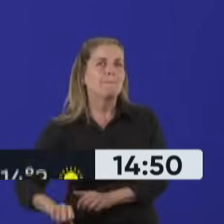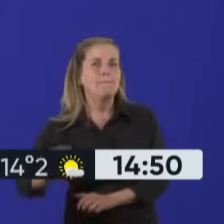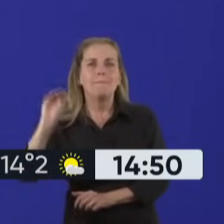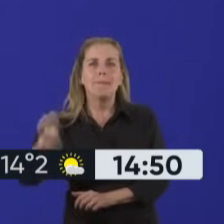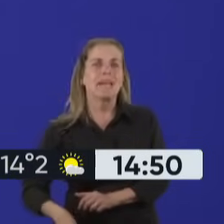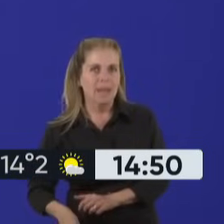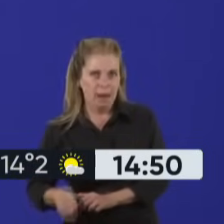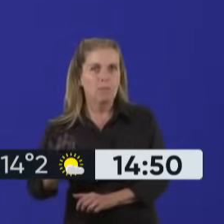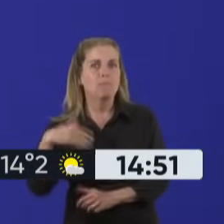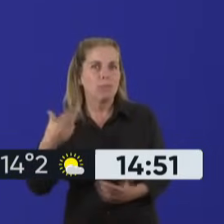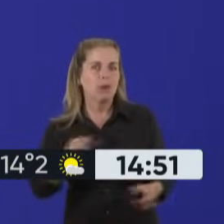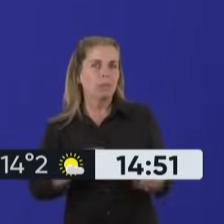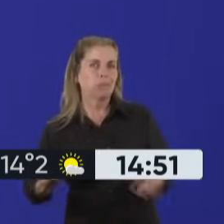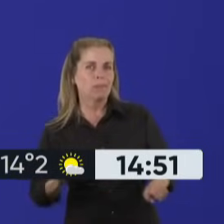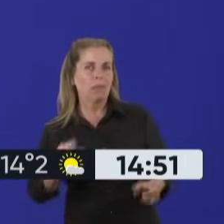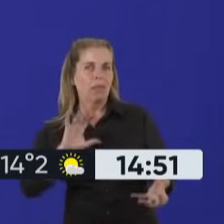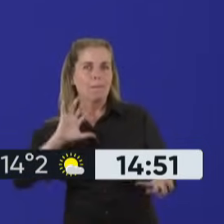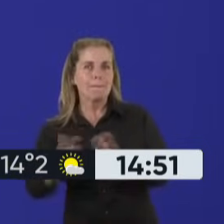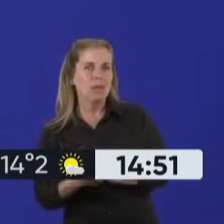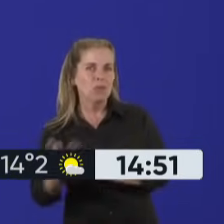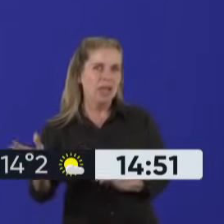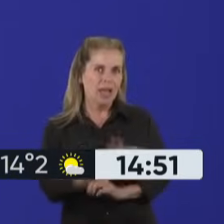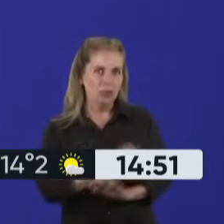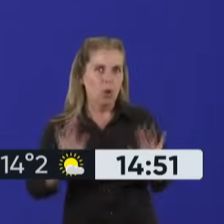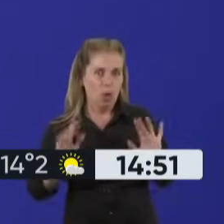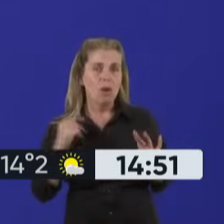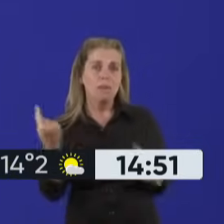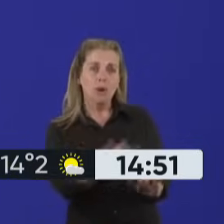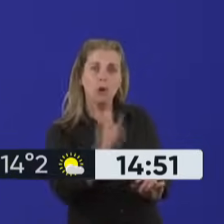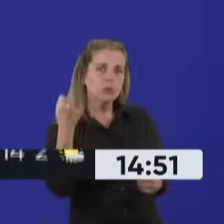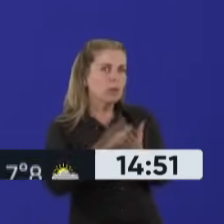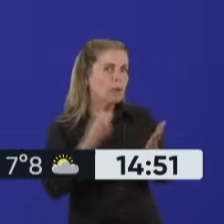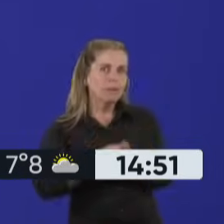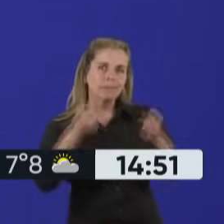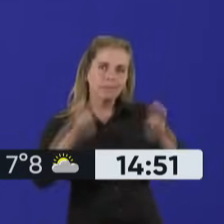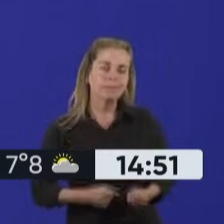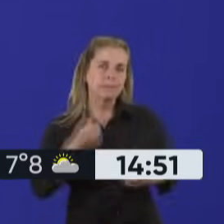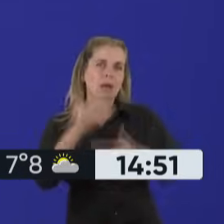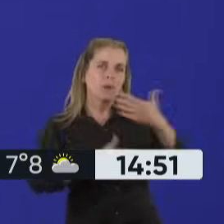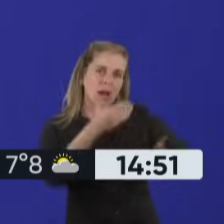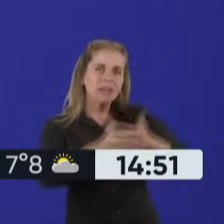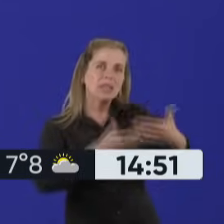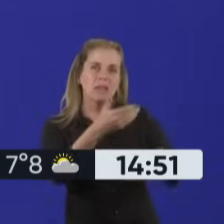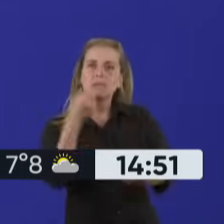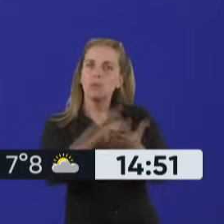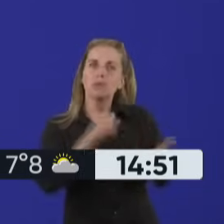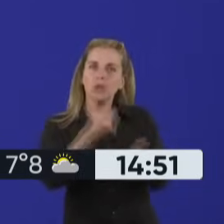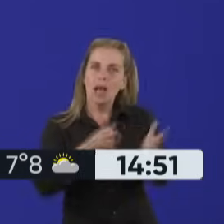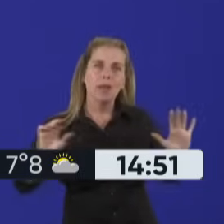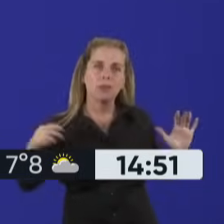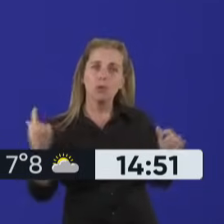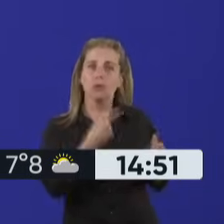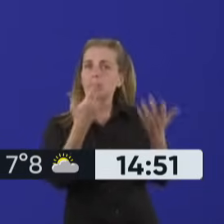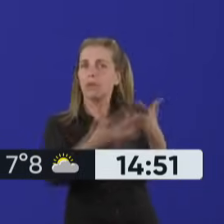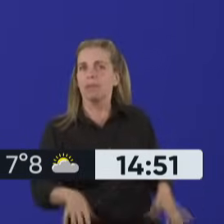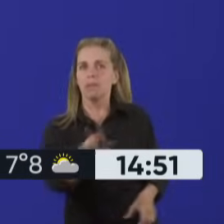romper todo para conseguir un mejor resultado. Pero nosotros vamos a seguir peleando y vamos a seguir avanzando, no nos vamos a